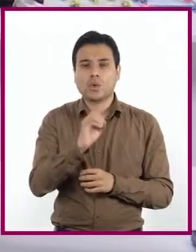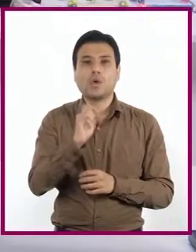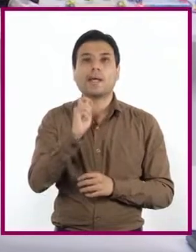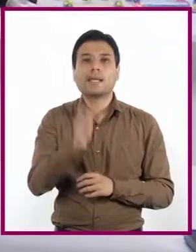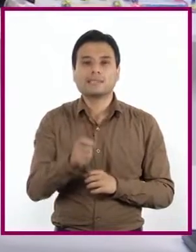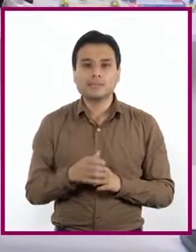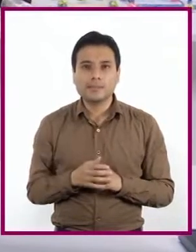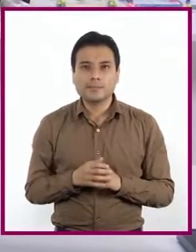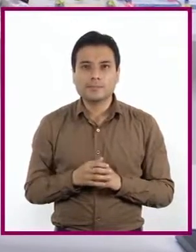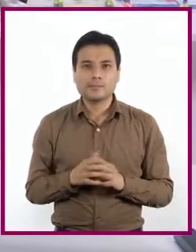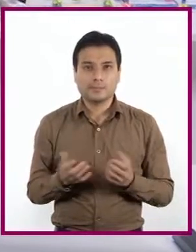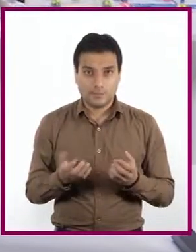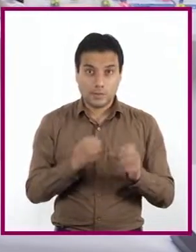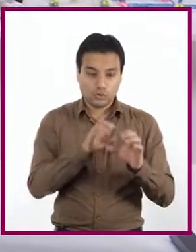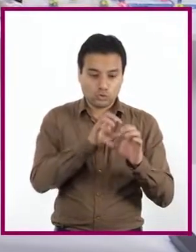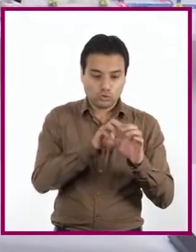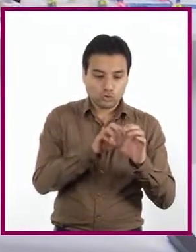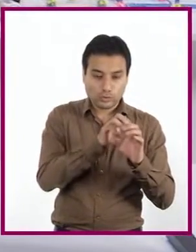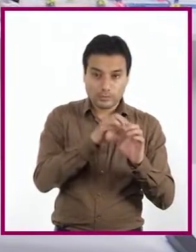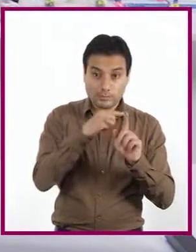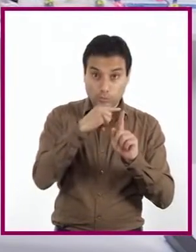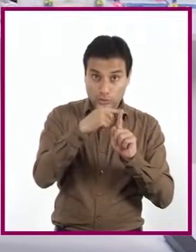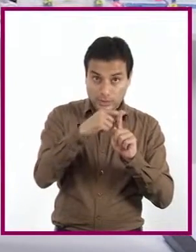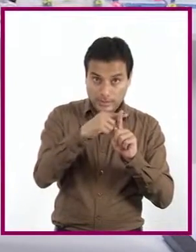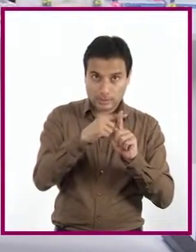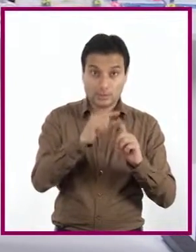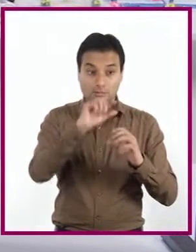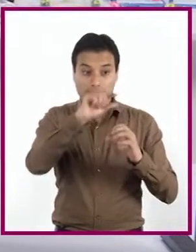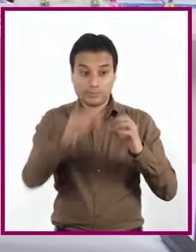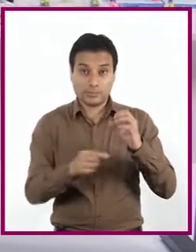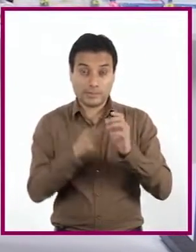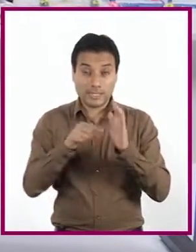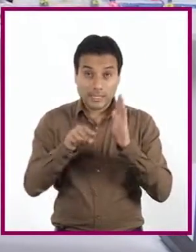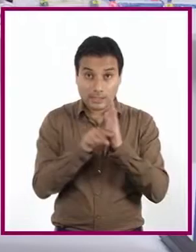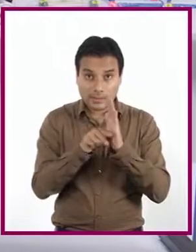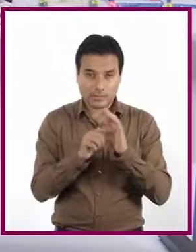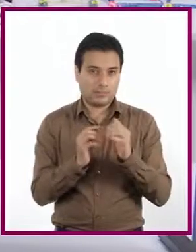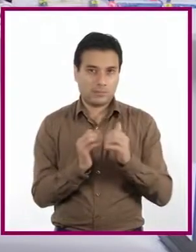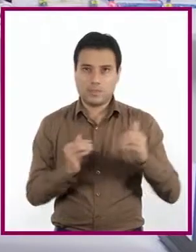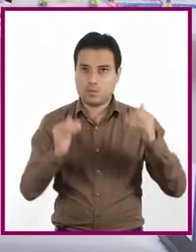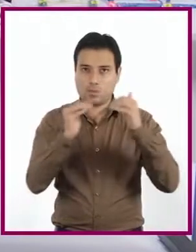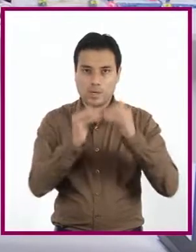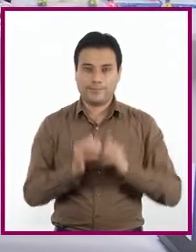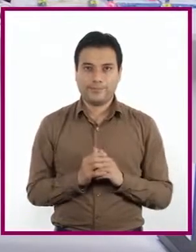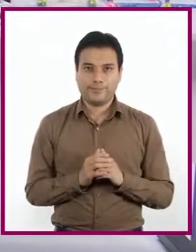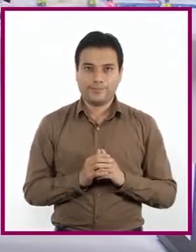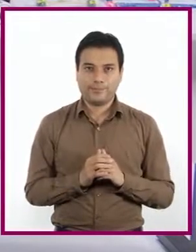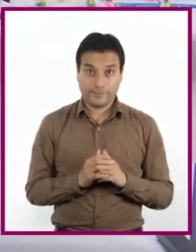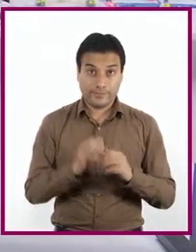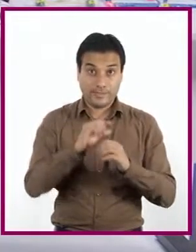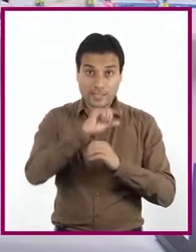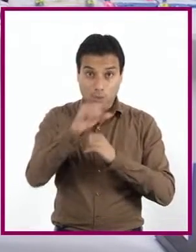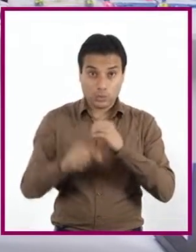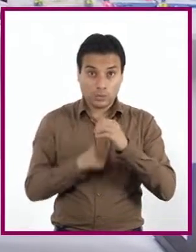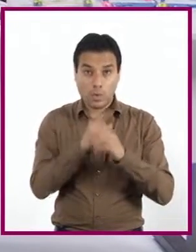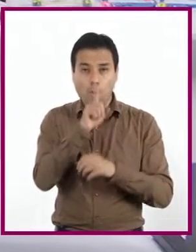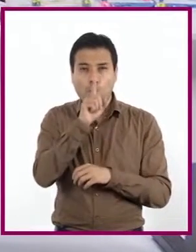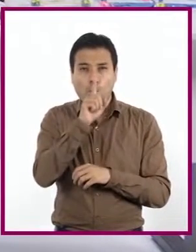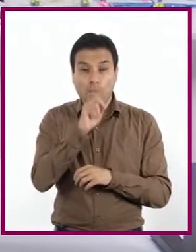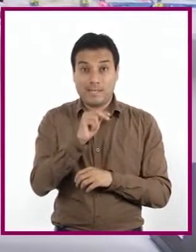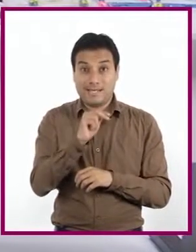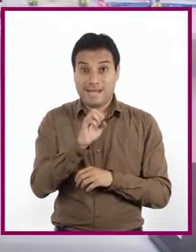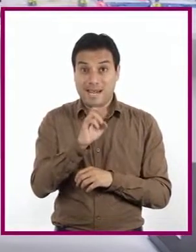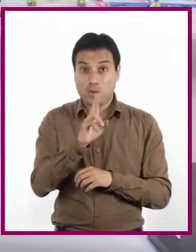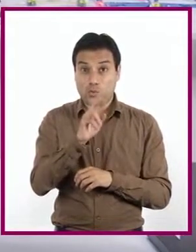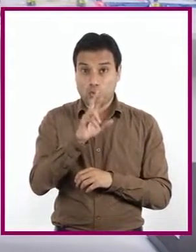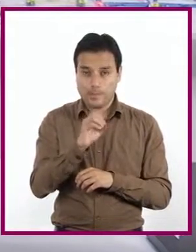la misma cantidad de cargas positivas que negativas. Sin embargo, aunque son átomos neutros, siempre